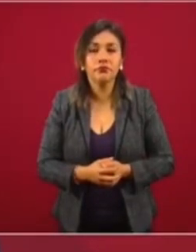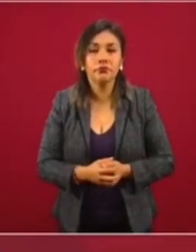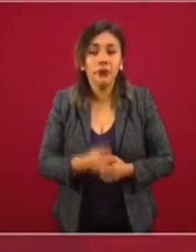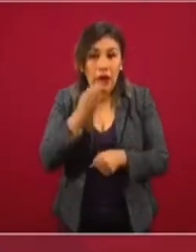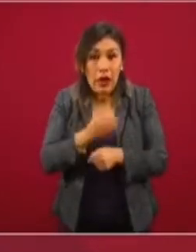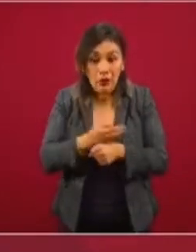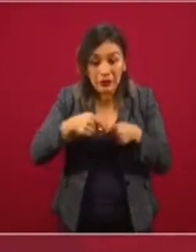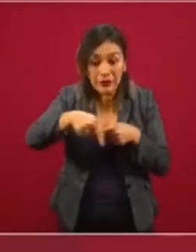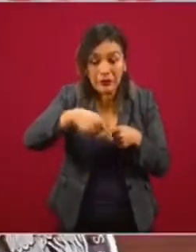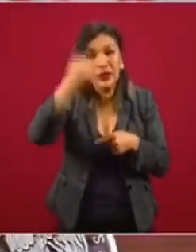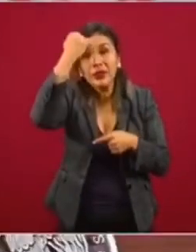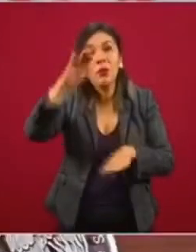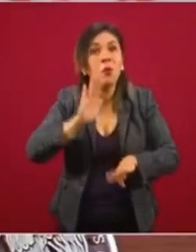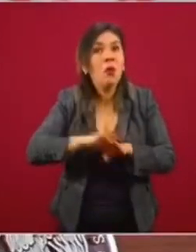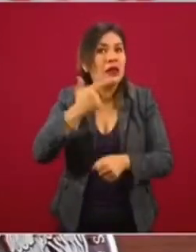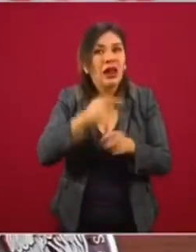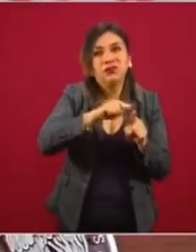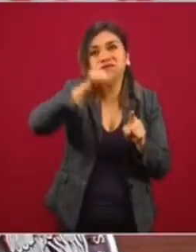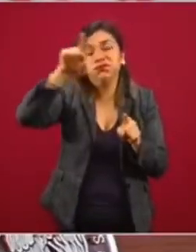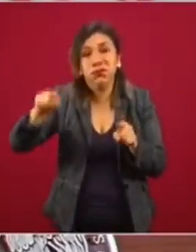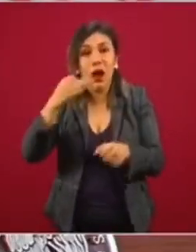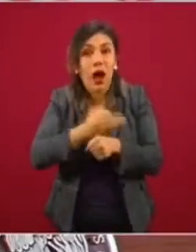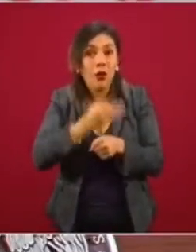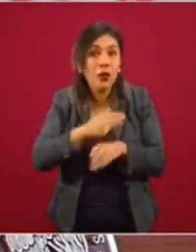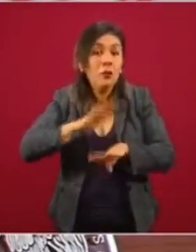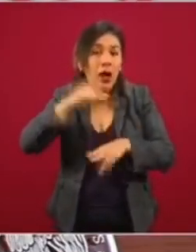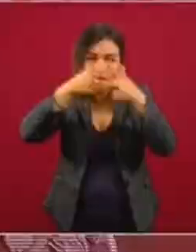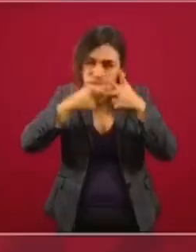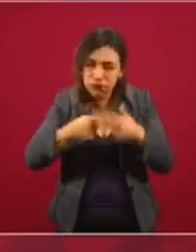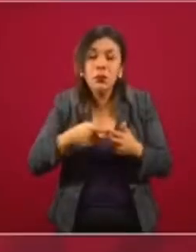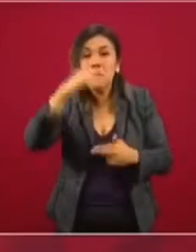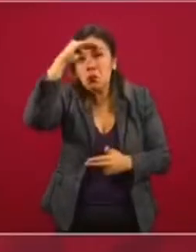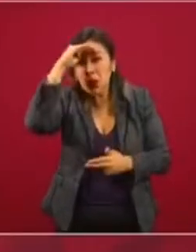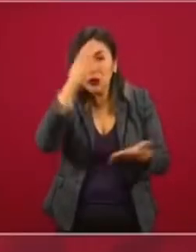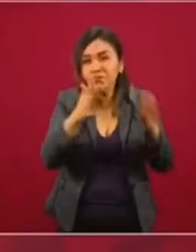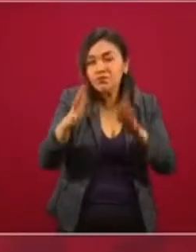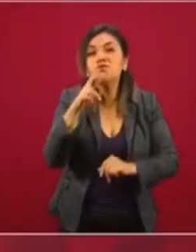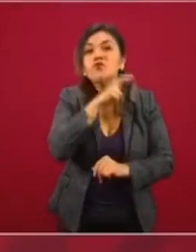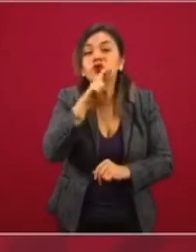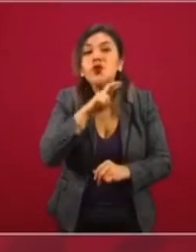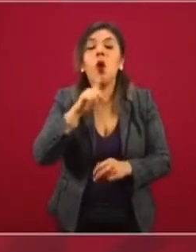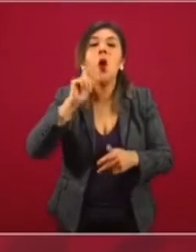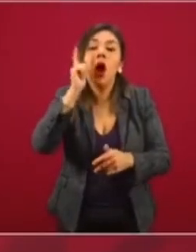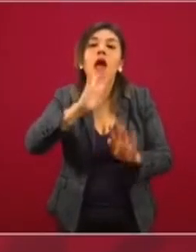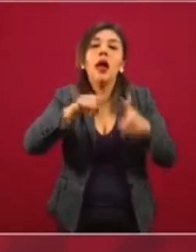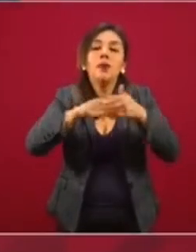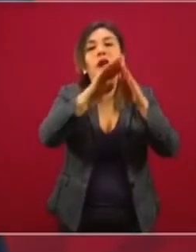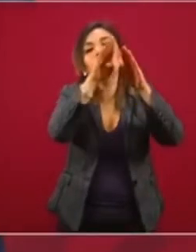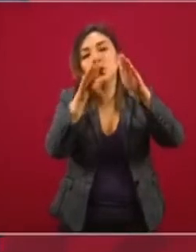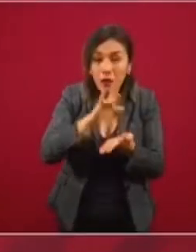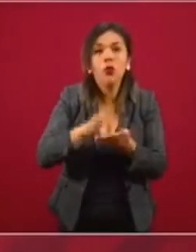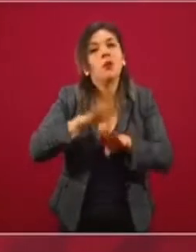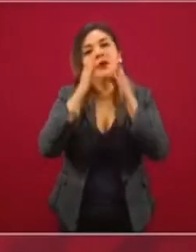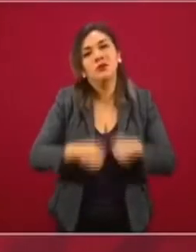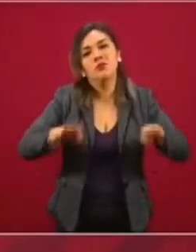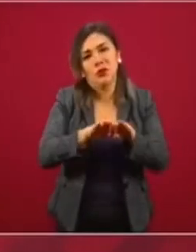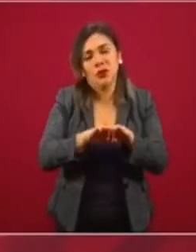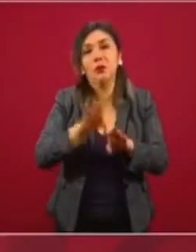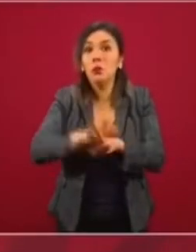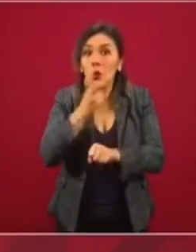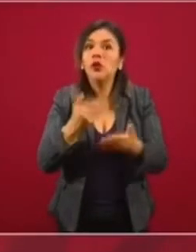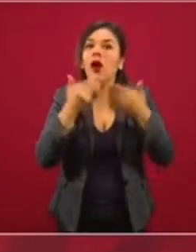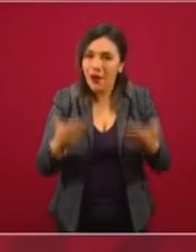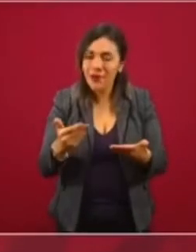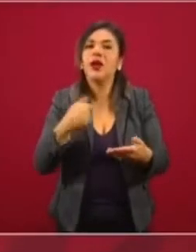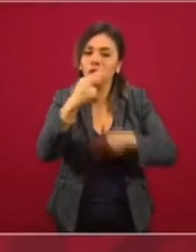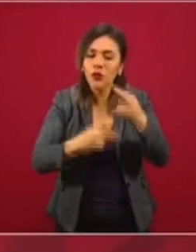meseta, en lo alto. De acuerdo a las proyecciones, se espera que pronto empiece el descenso. Por eso vamos ya a